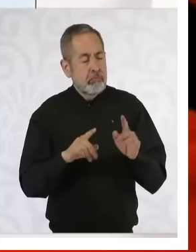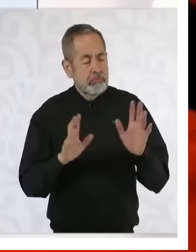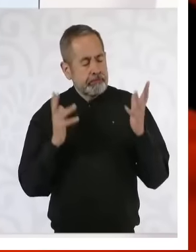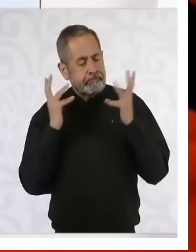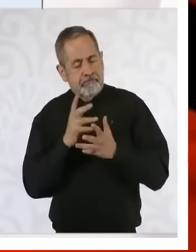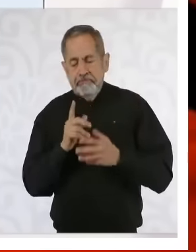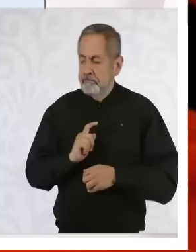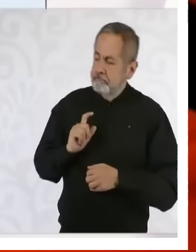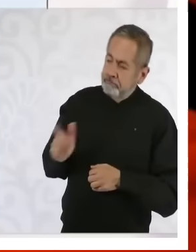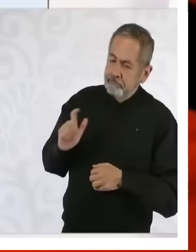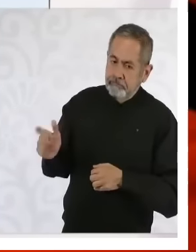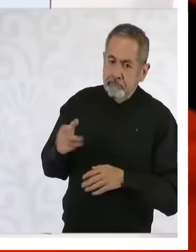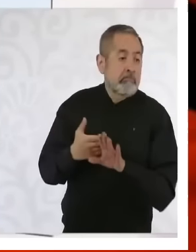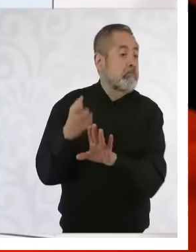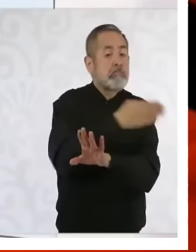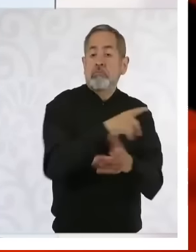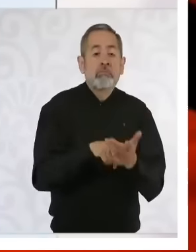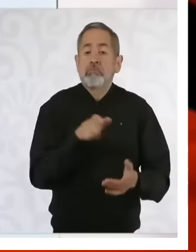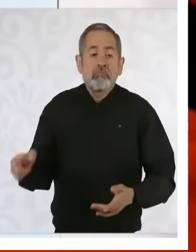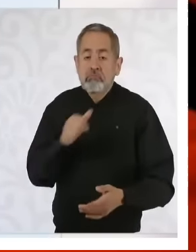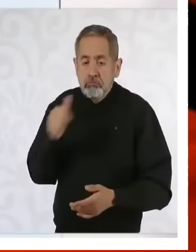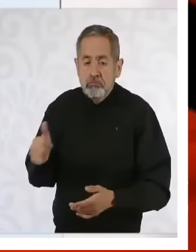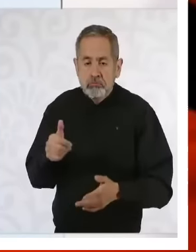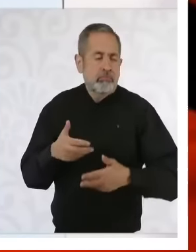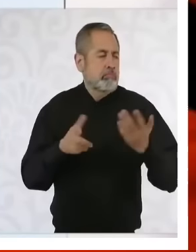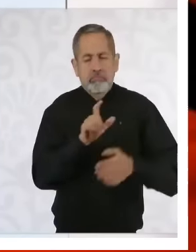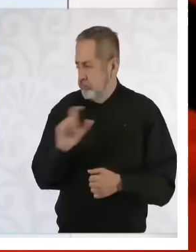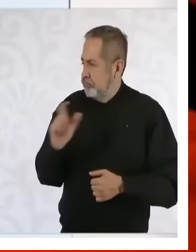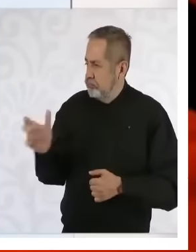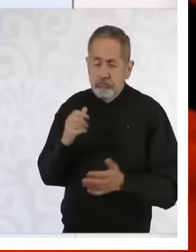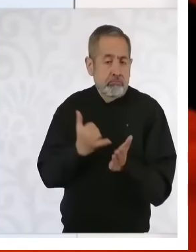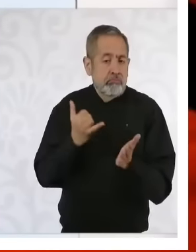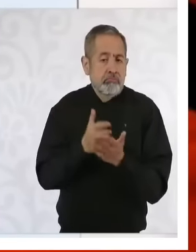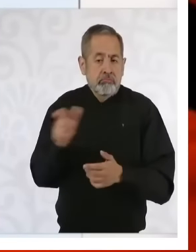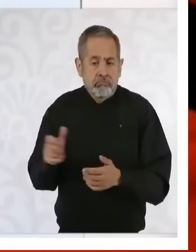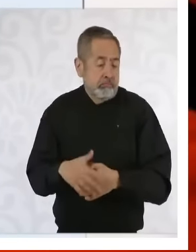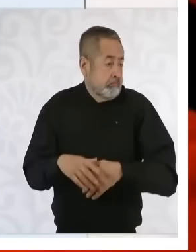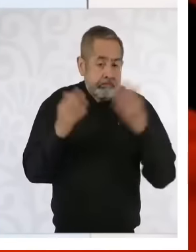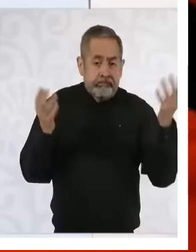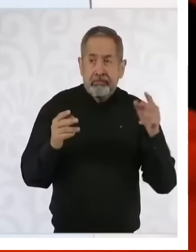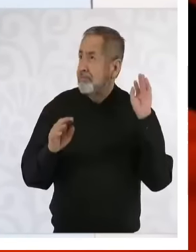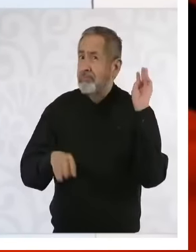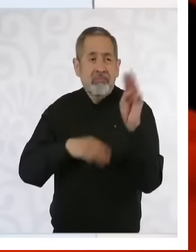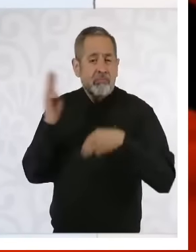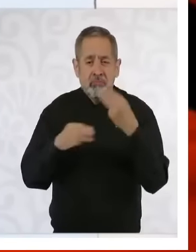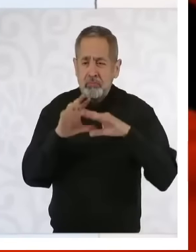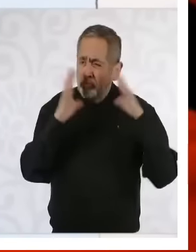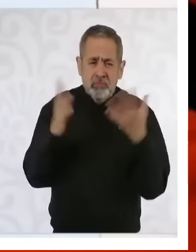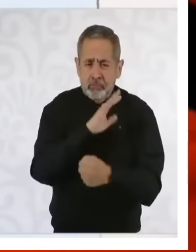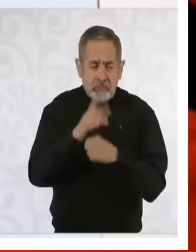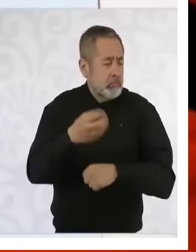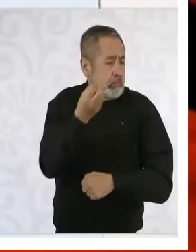empresarios que antes no pagaban. Claro. Entonces hay que pagar impuestos. Eso es en todos los países del mundo, se